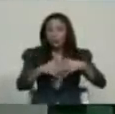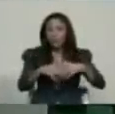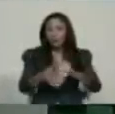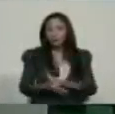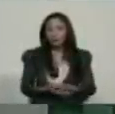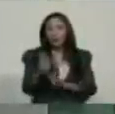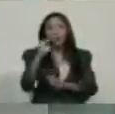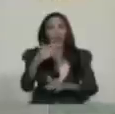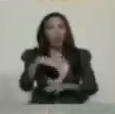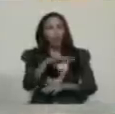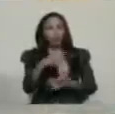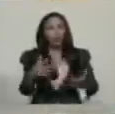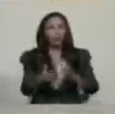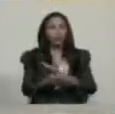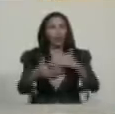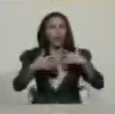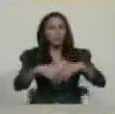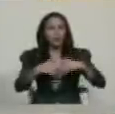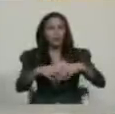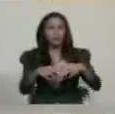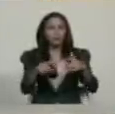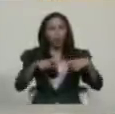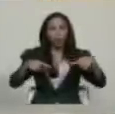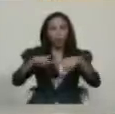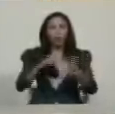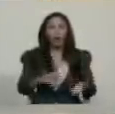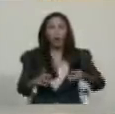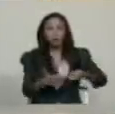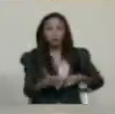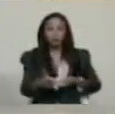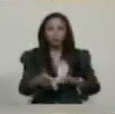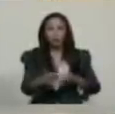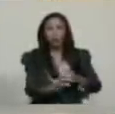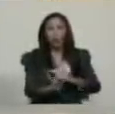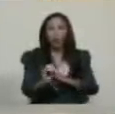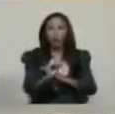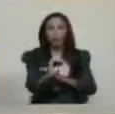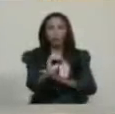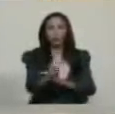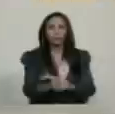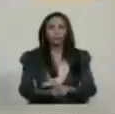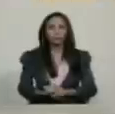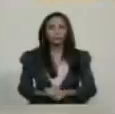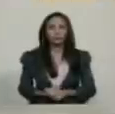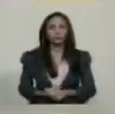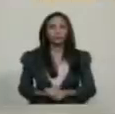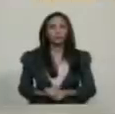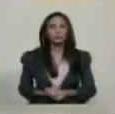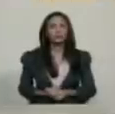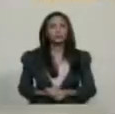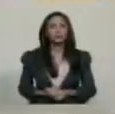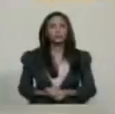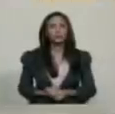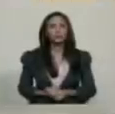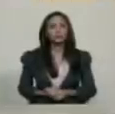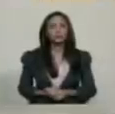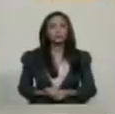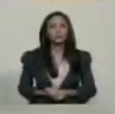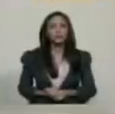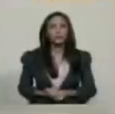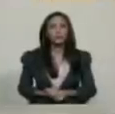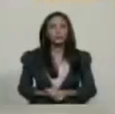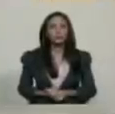se encuentra en la zona industrial de Ferrominera del Orinoco, Ciudad Piar, municipio Angostura.